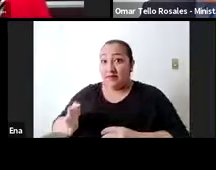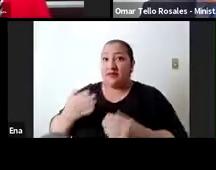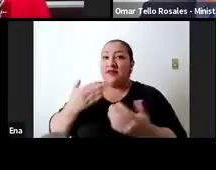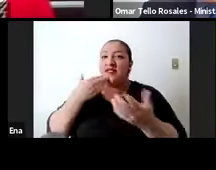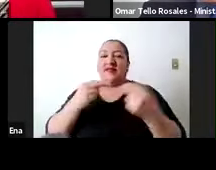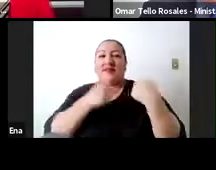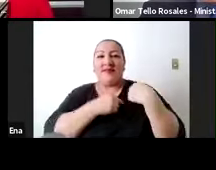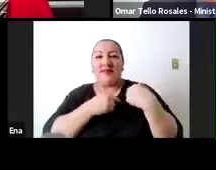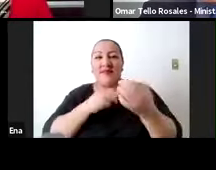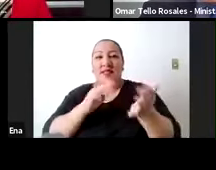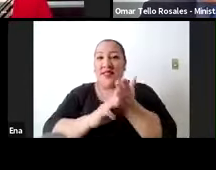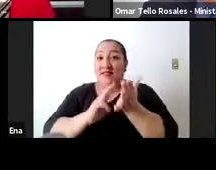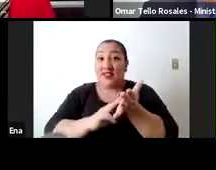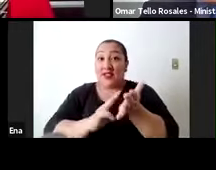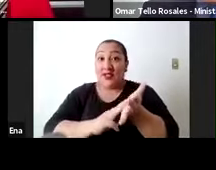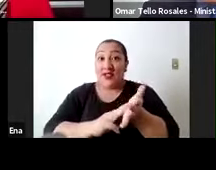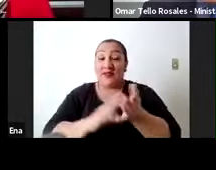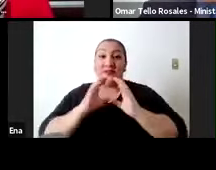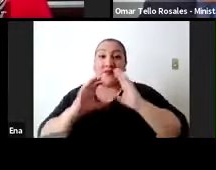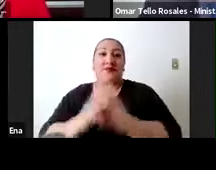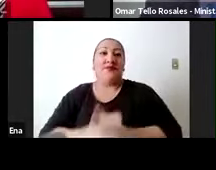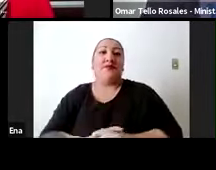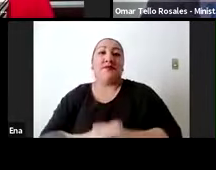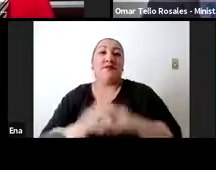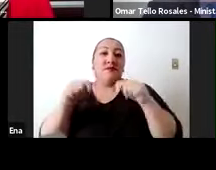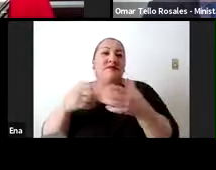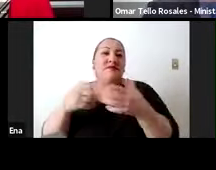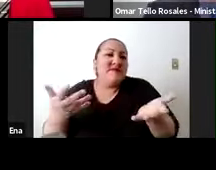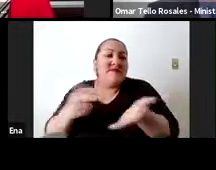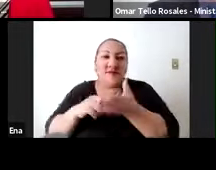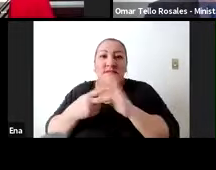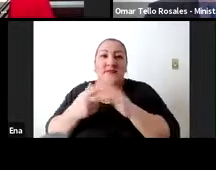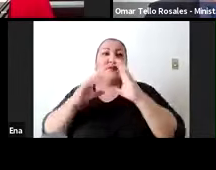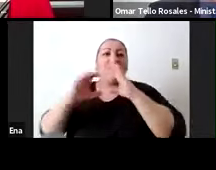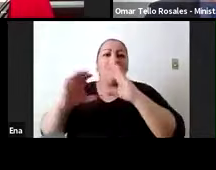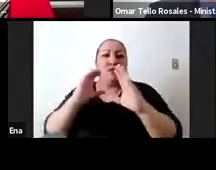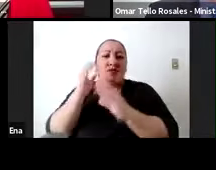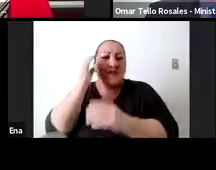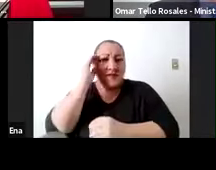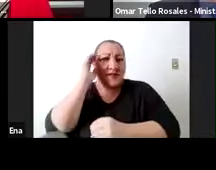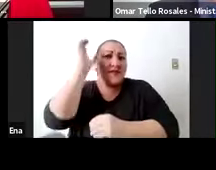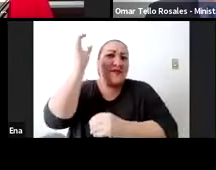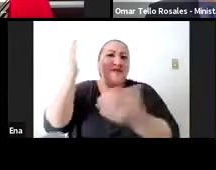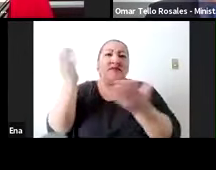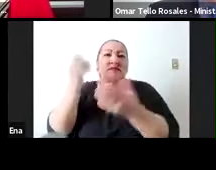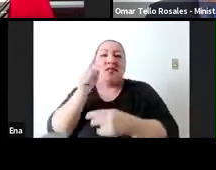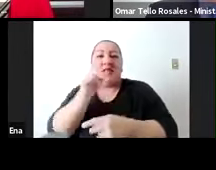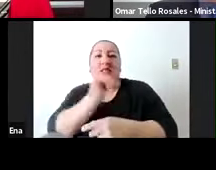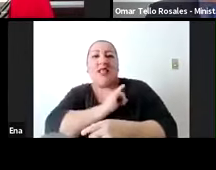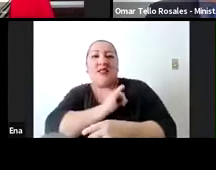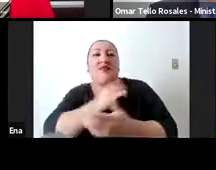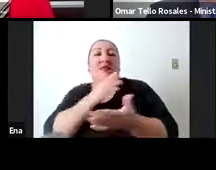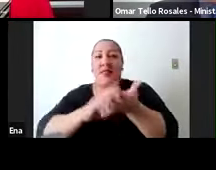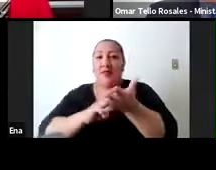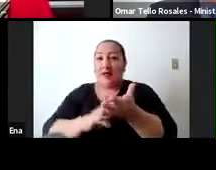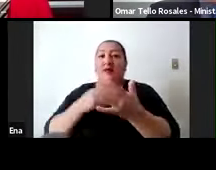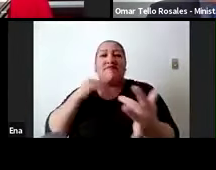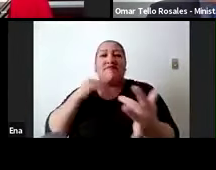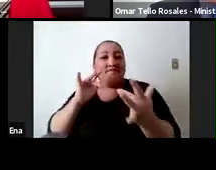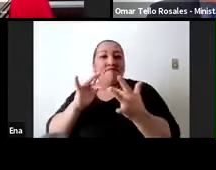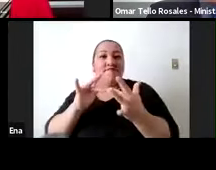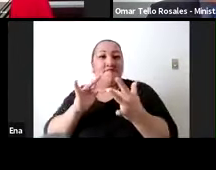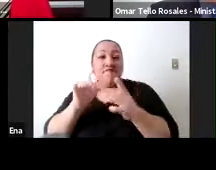Pueblo. Como saben, es un espacio que se ha creado en la institución para poner en contacto a los funcionarios